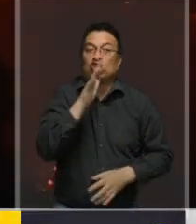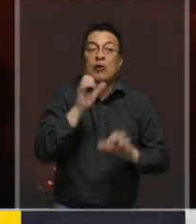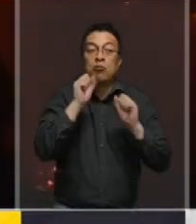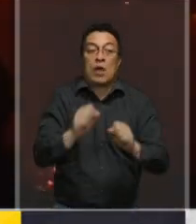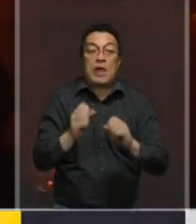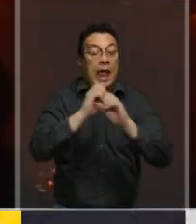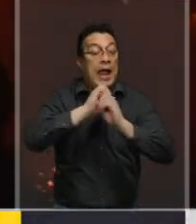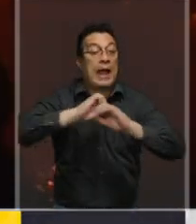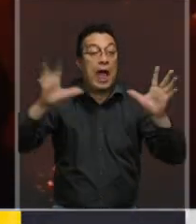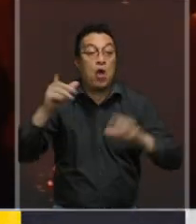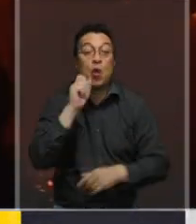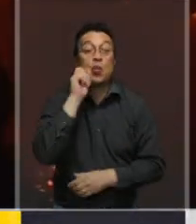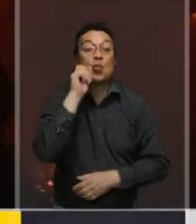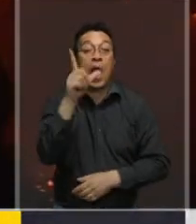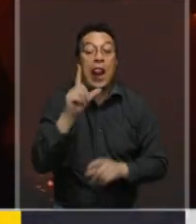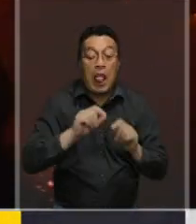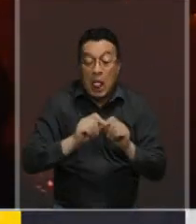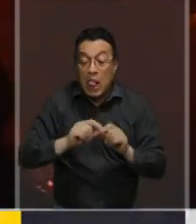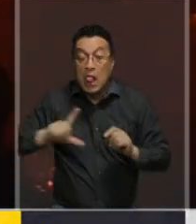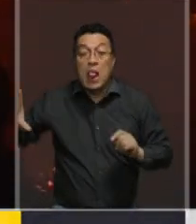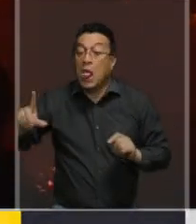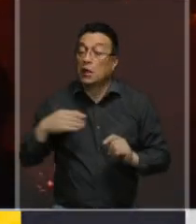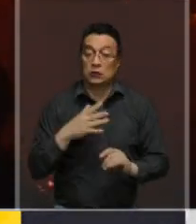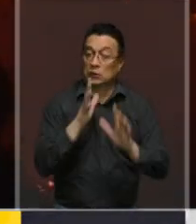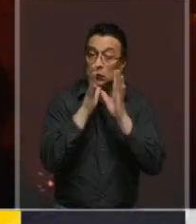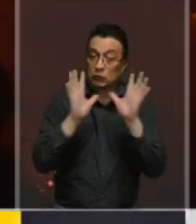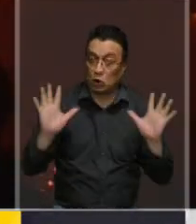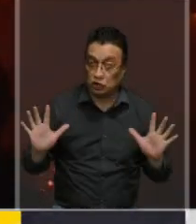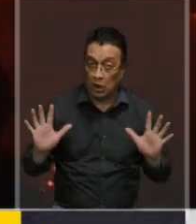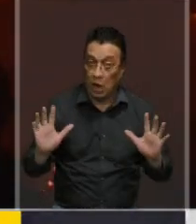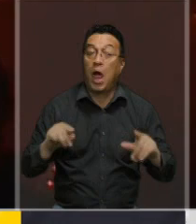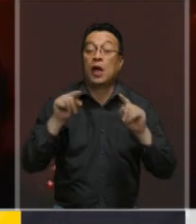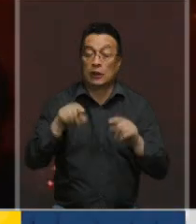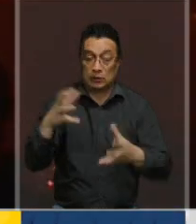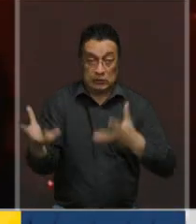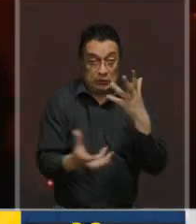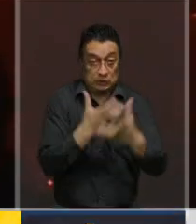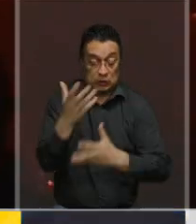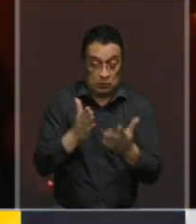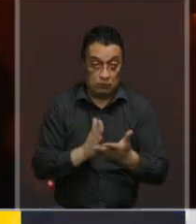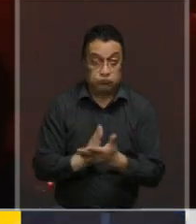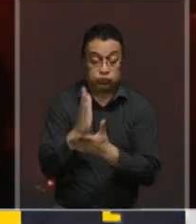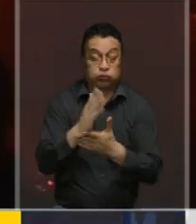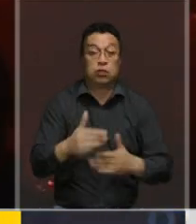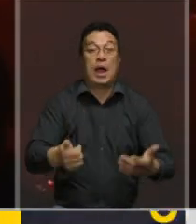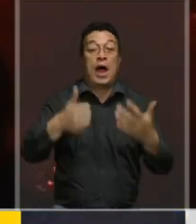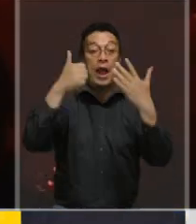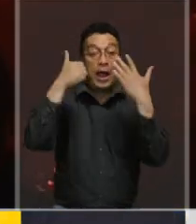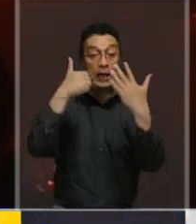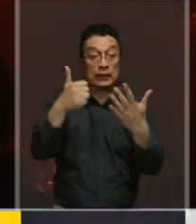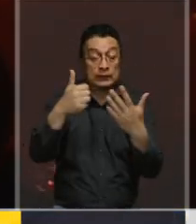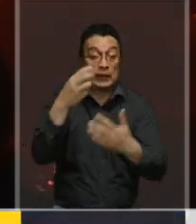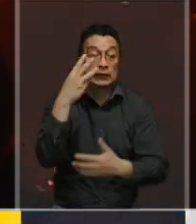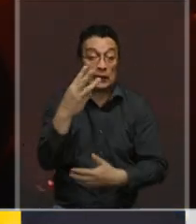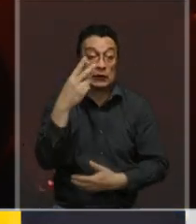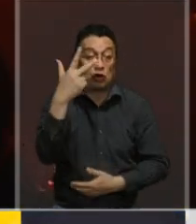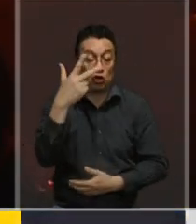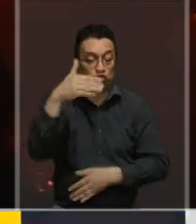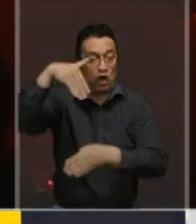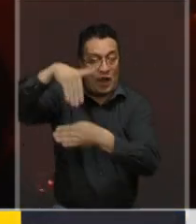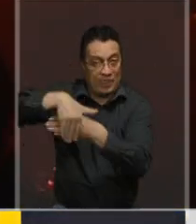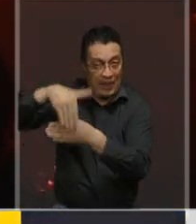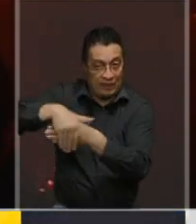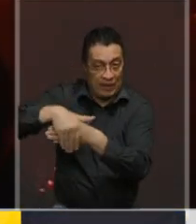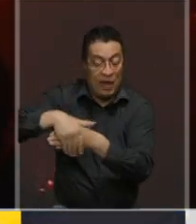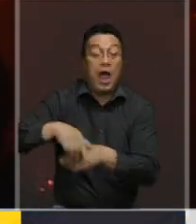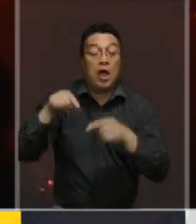claridad cuál es el origen de este incendio. Es un incendio que parte a las 18:38 minutos. Y lo